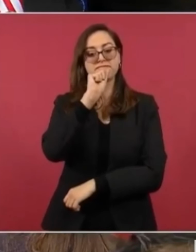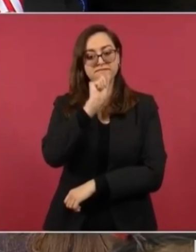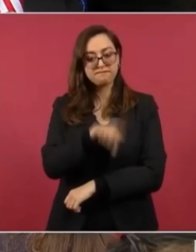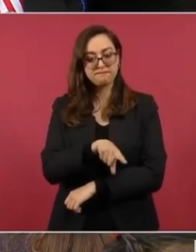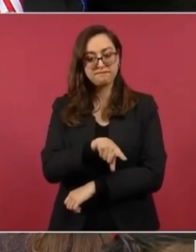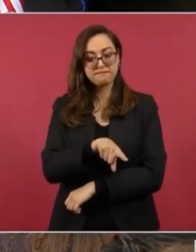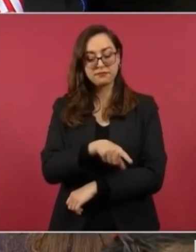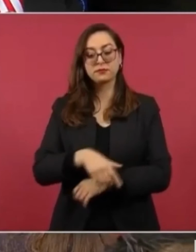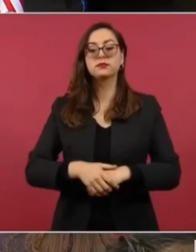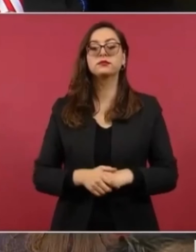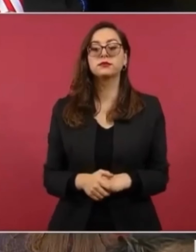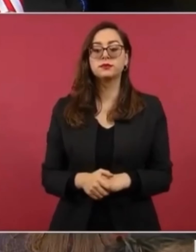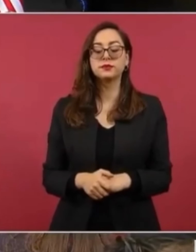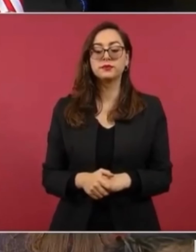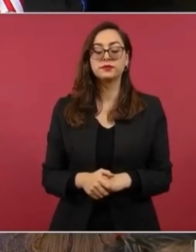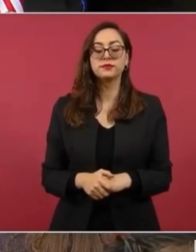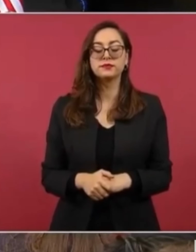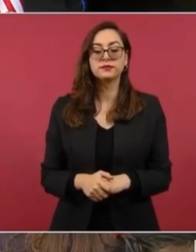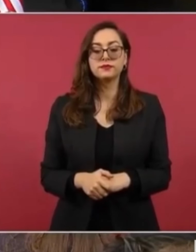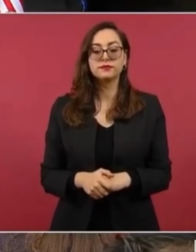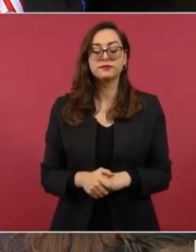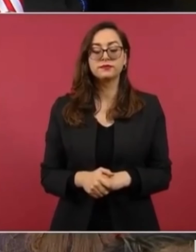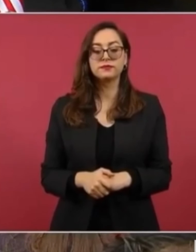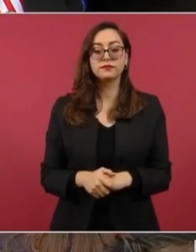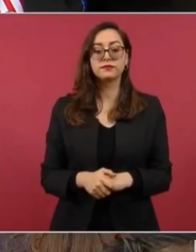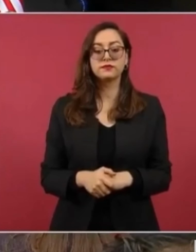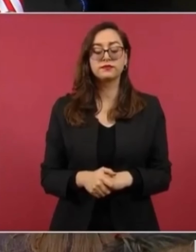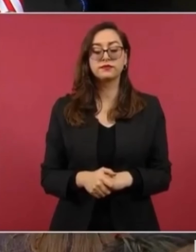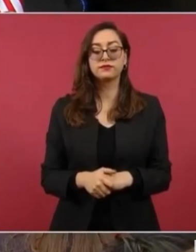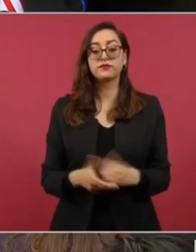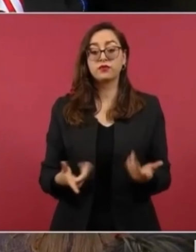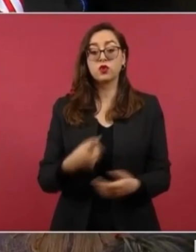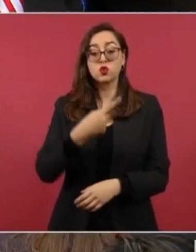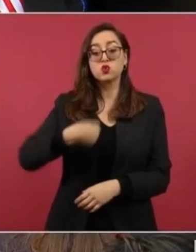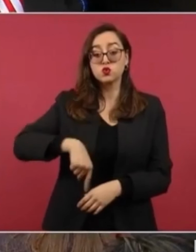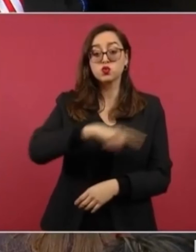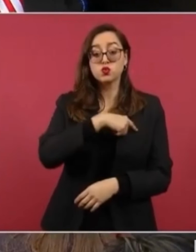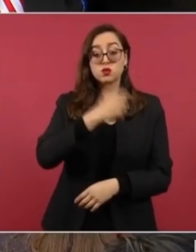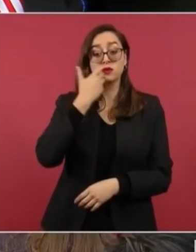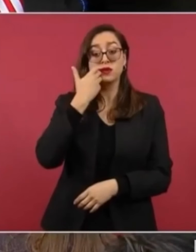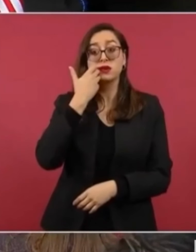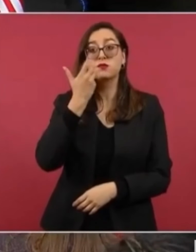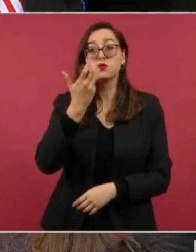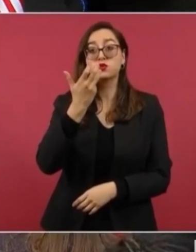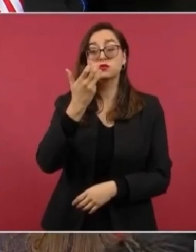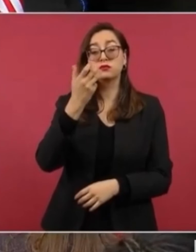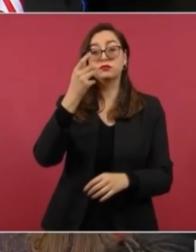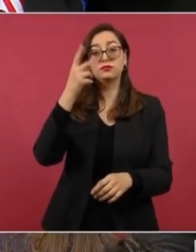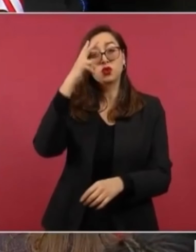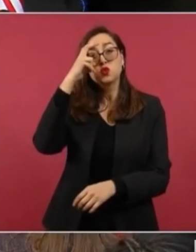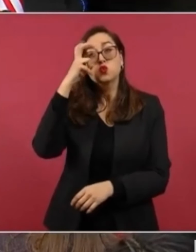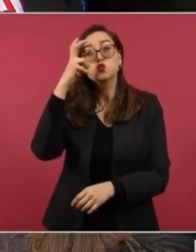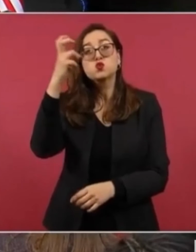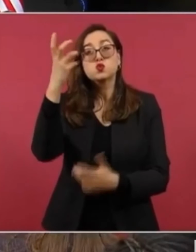Nosotros, por supuesto, ayudaríamos a convertir este sueño en